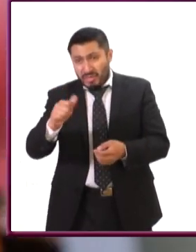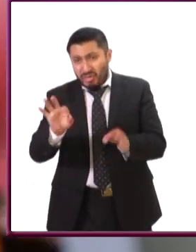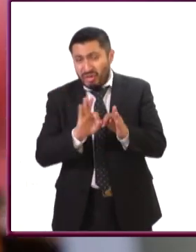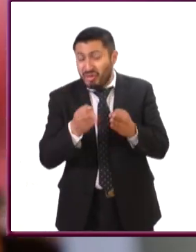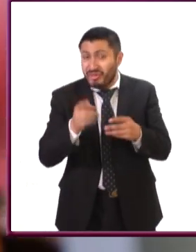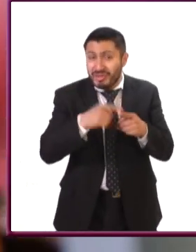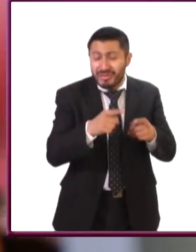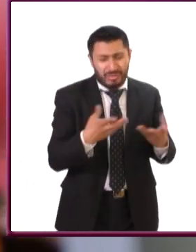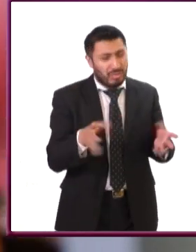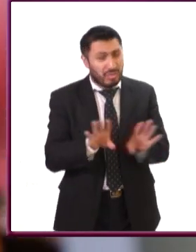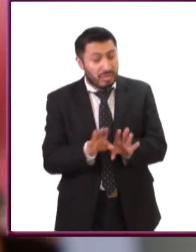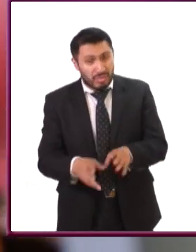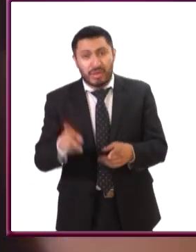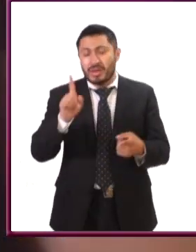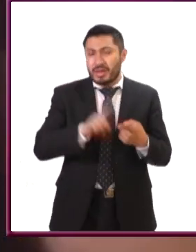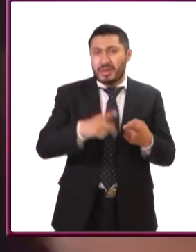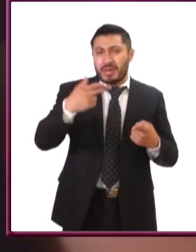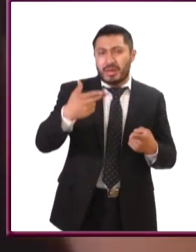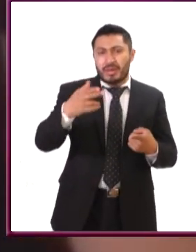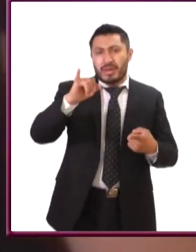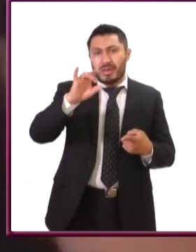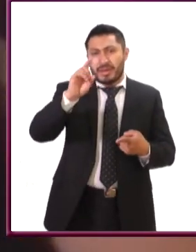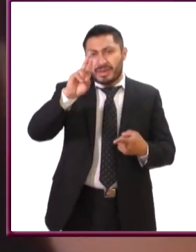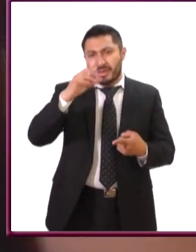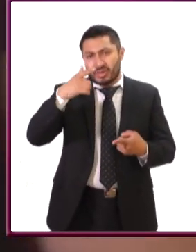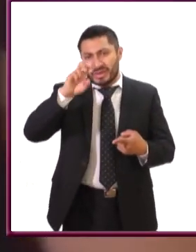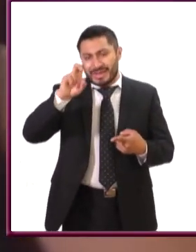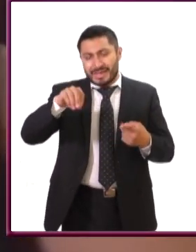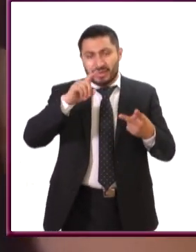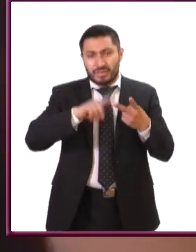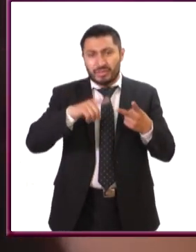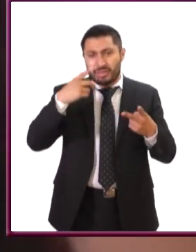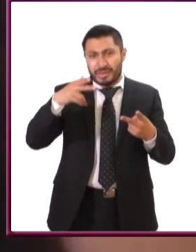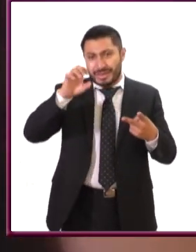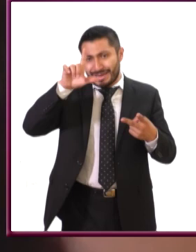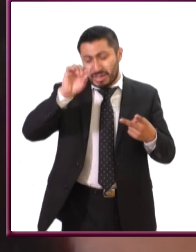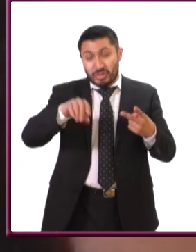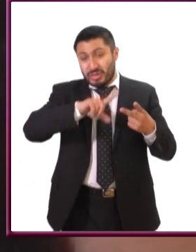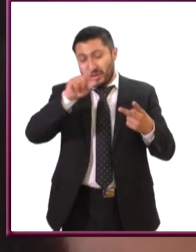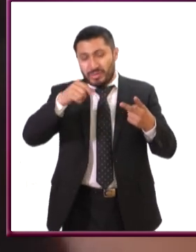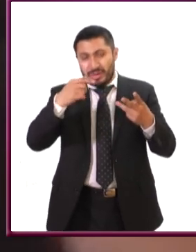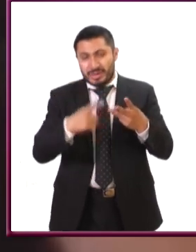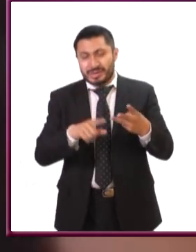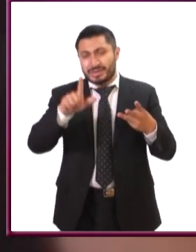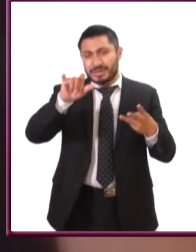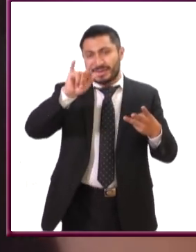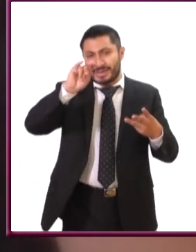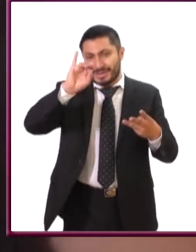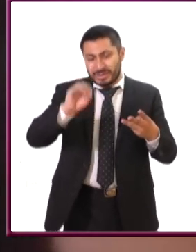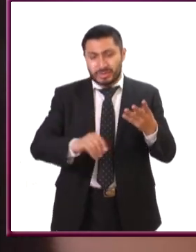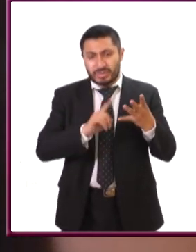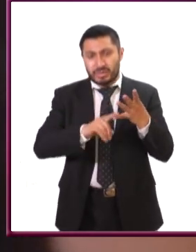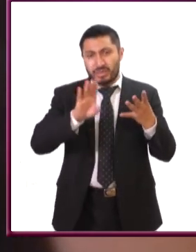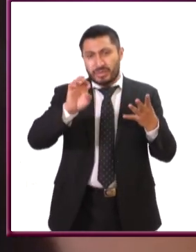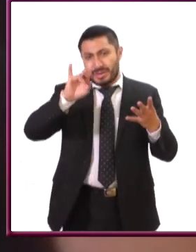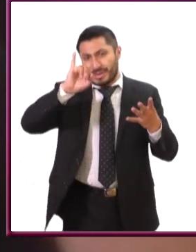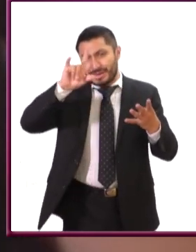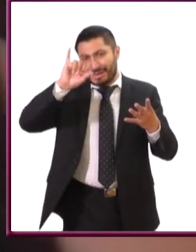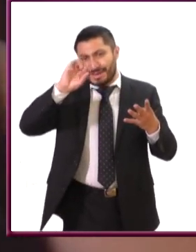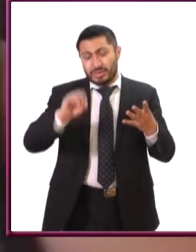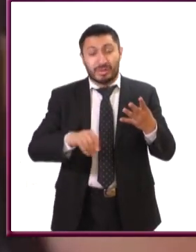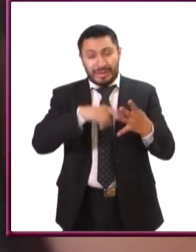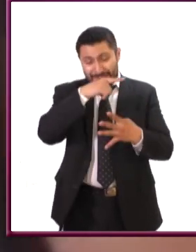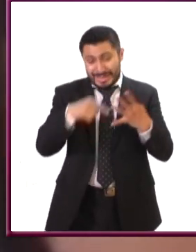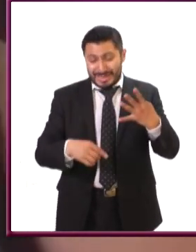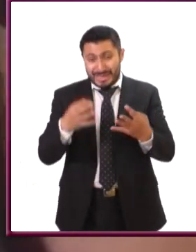cronológicamente se formaron otros. Exacto, primero es el hidrógeno, el helio, y te digo, en cantidades mucho menores el litio y el berilio.